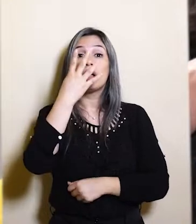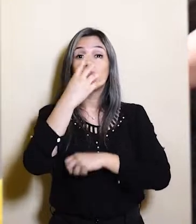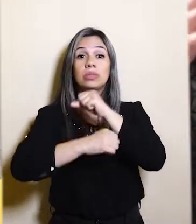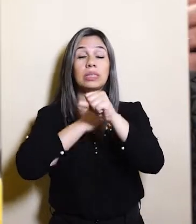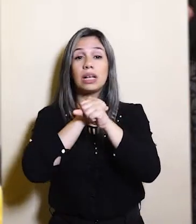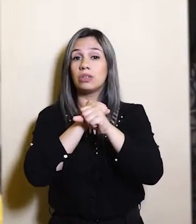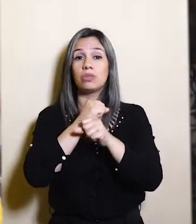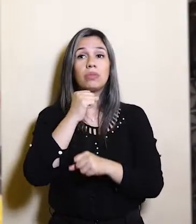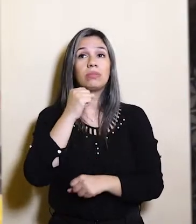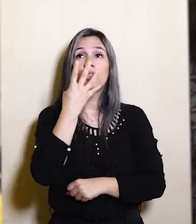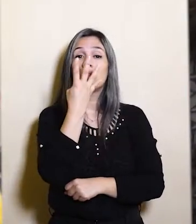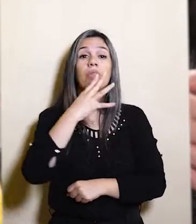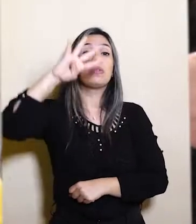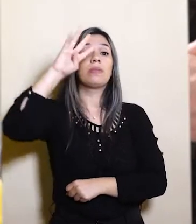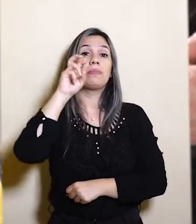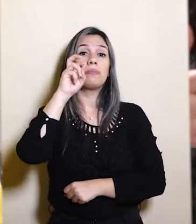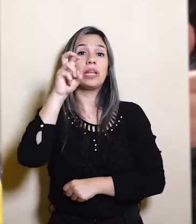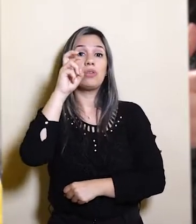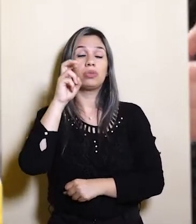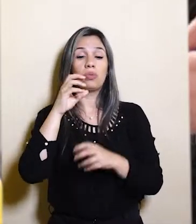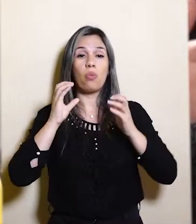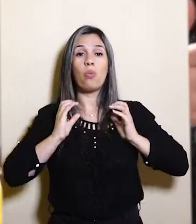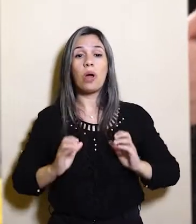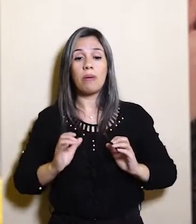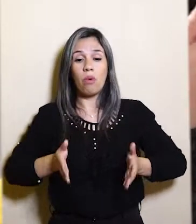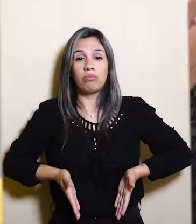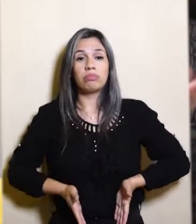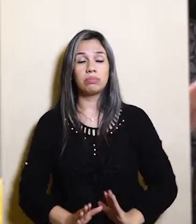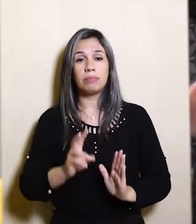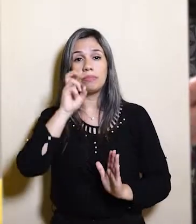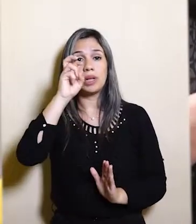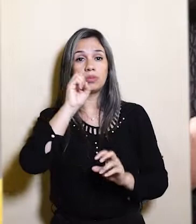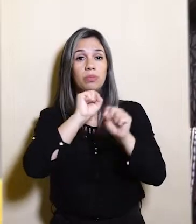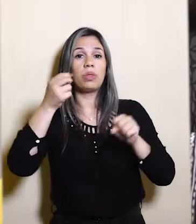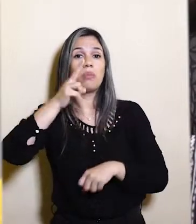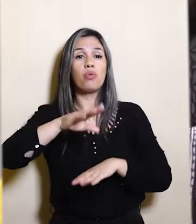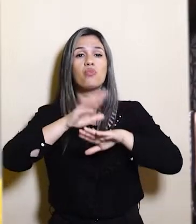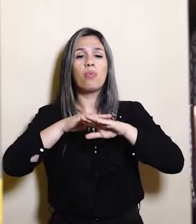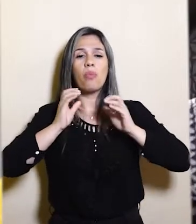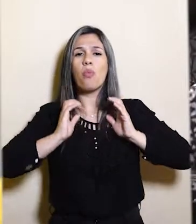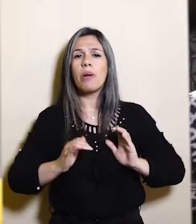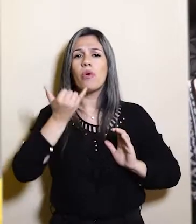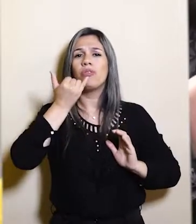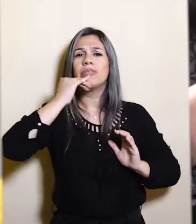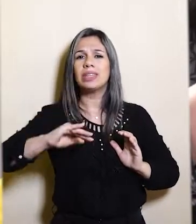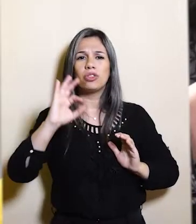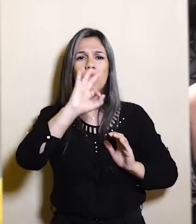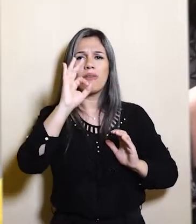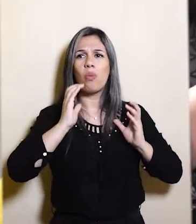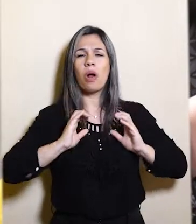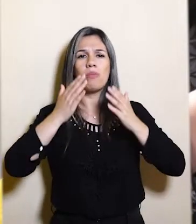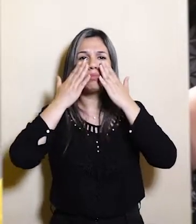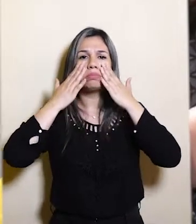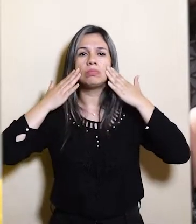tienen 4 veces más riesgos de complicaciones obstétricas, precisamente por su condición de niñas. Entonces, en ese sentido,